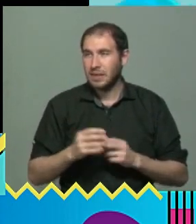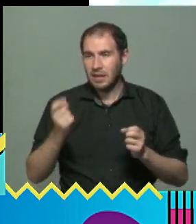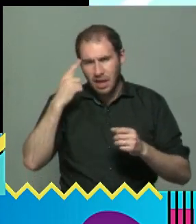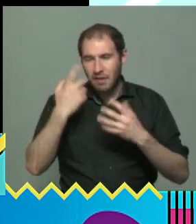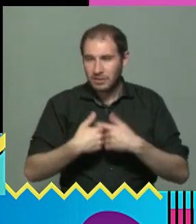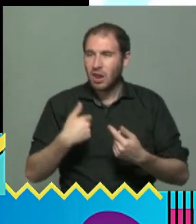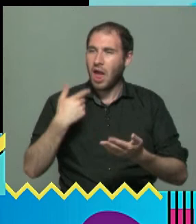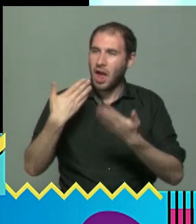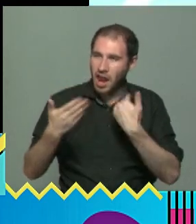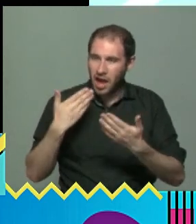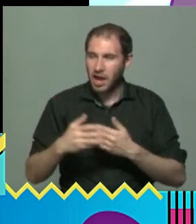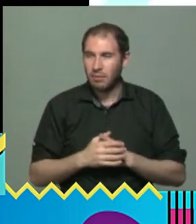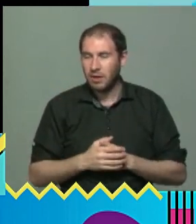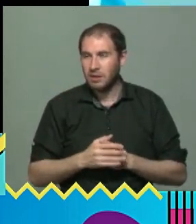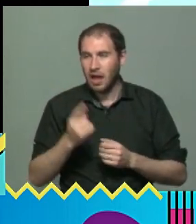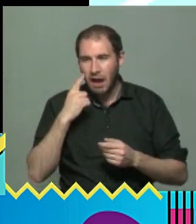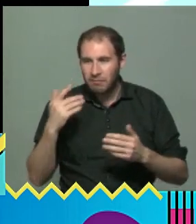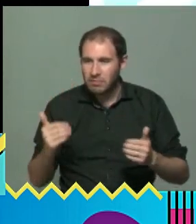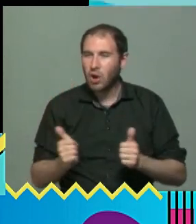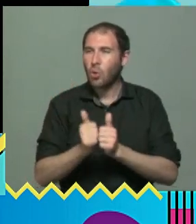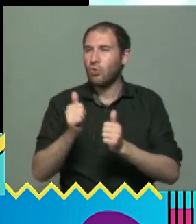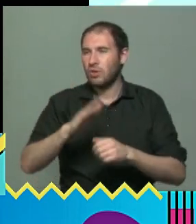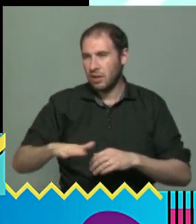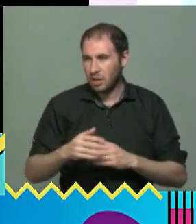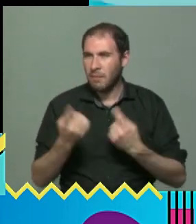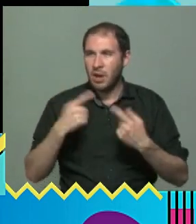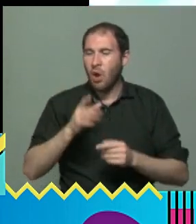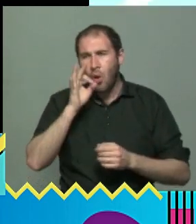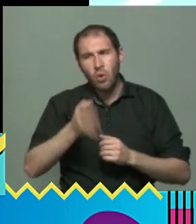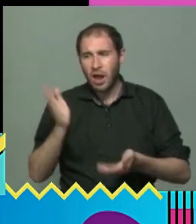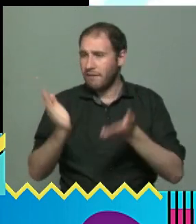reflexionando, conversando, tratando de acercarnos a los chicos, pero nunca